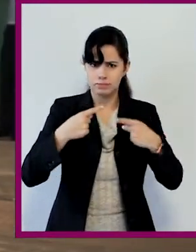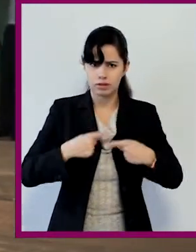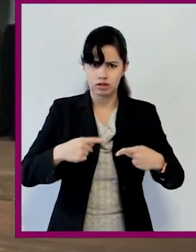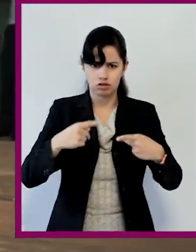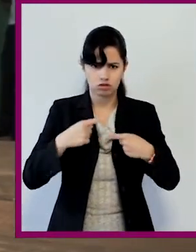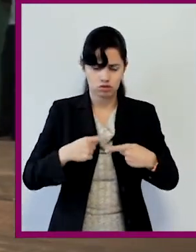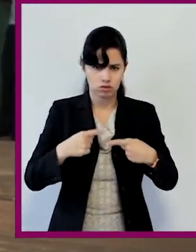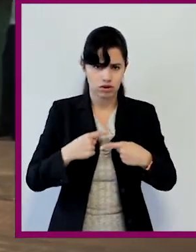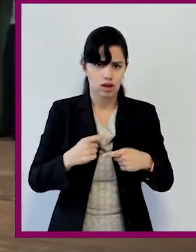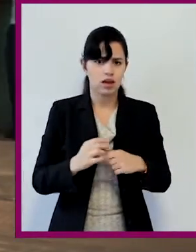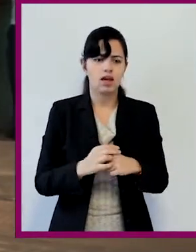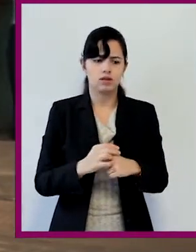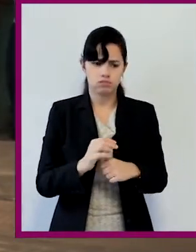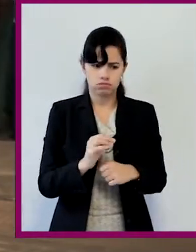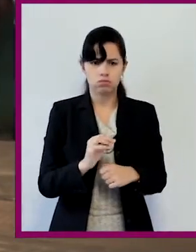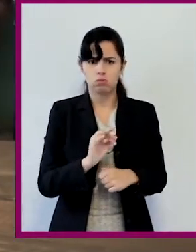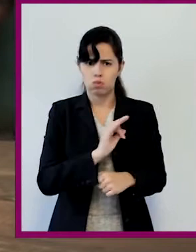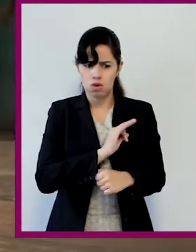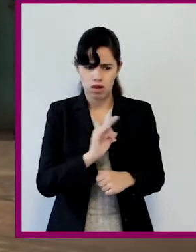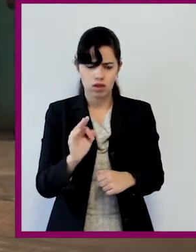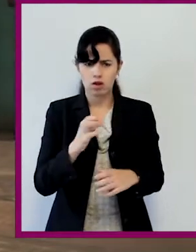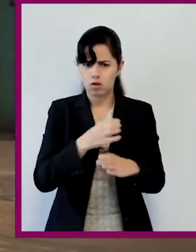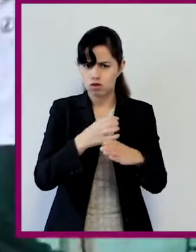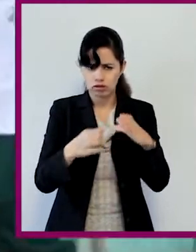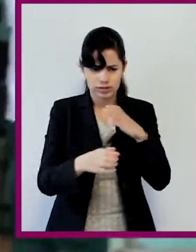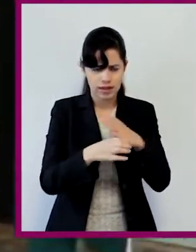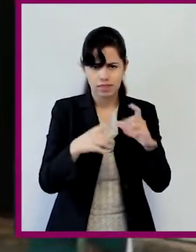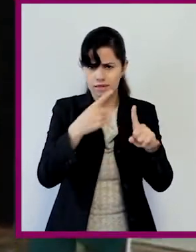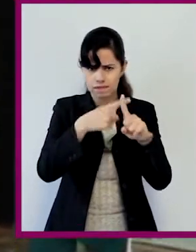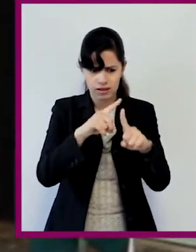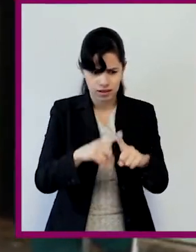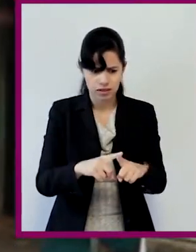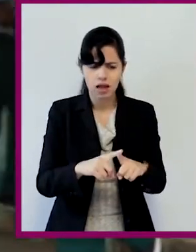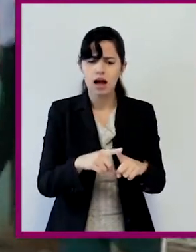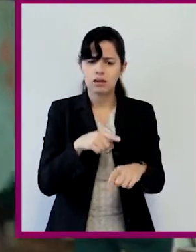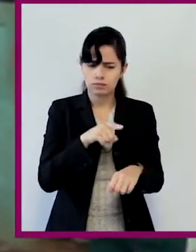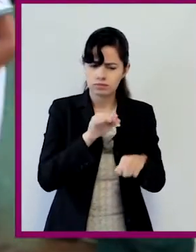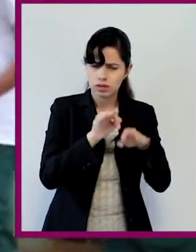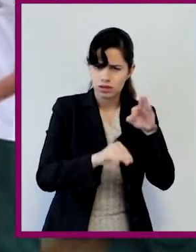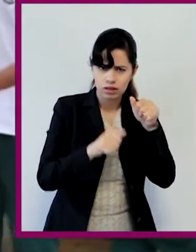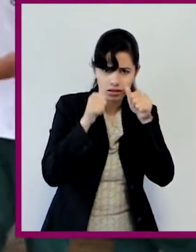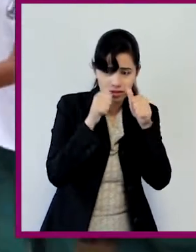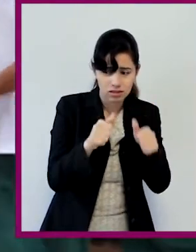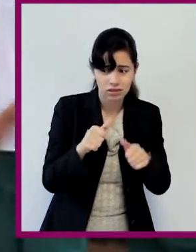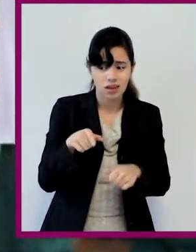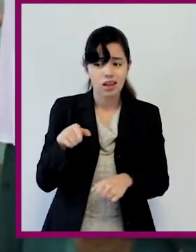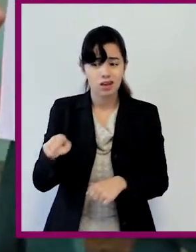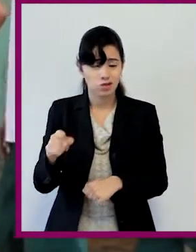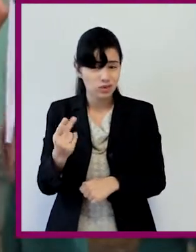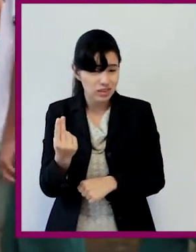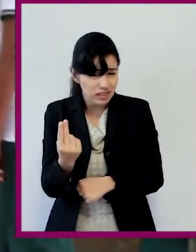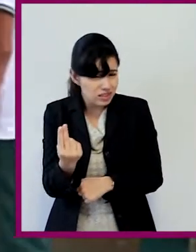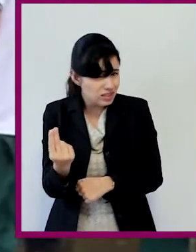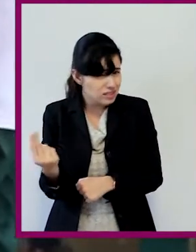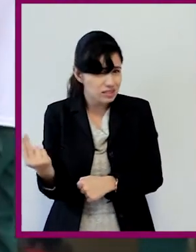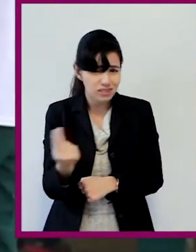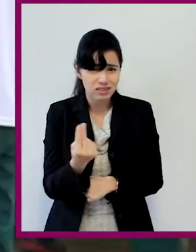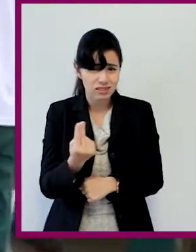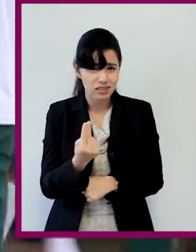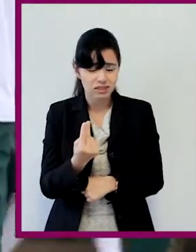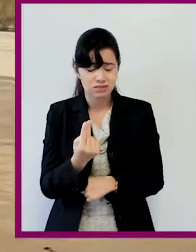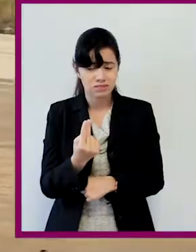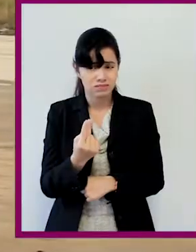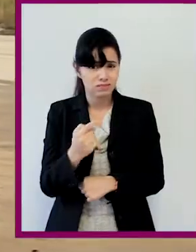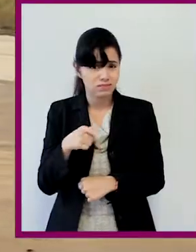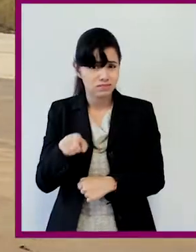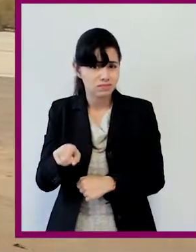mejor educación y a la que más lo necesita, que son los indígenas, tienen una educación terrible, francamente